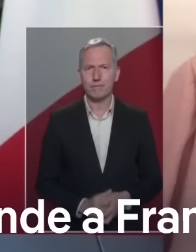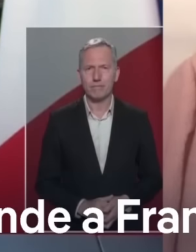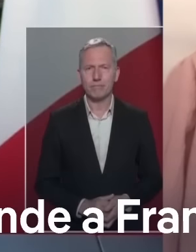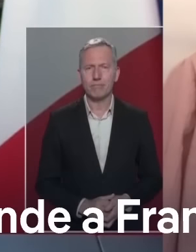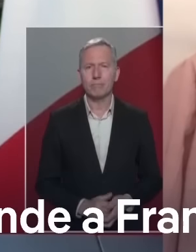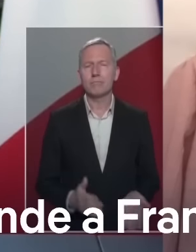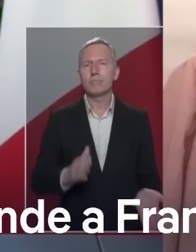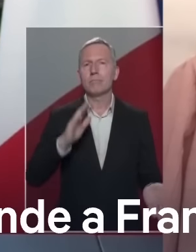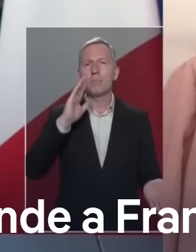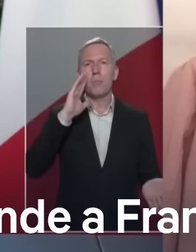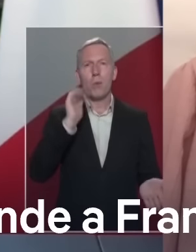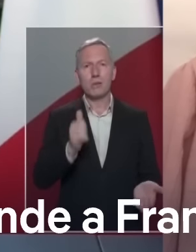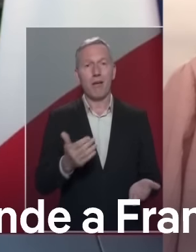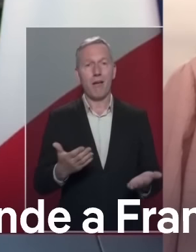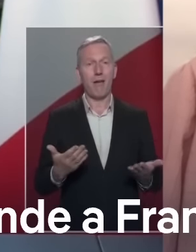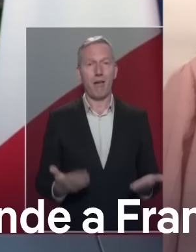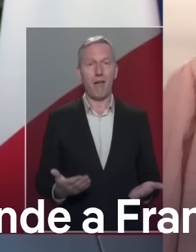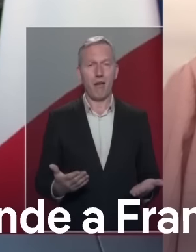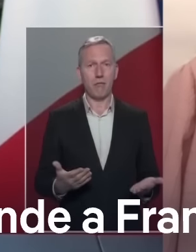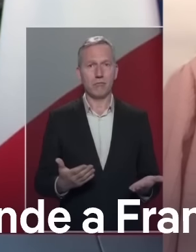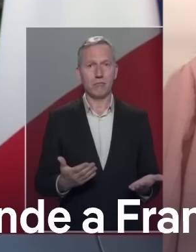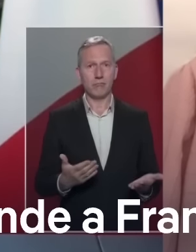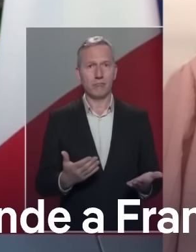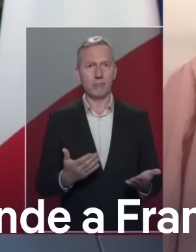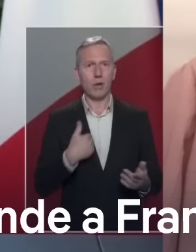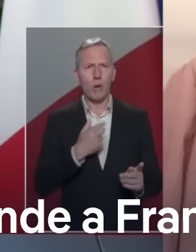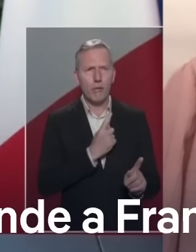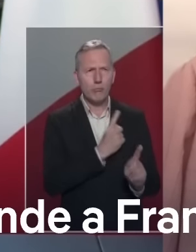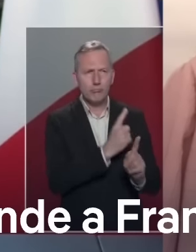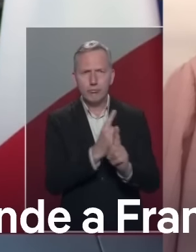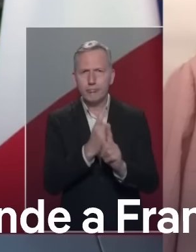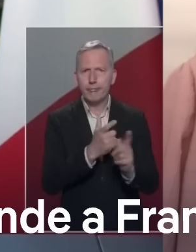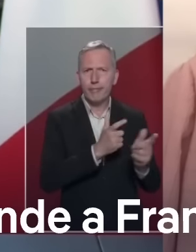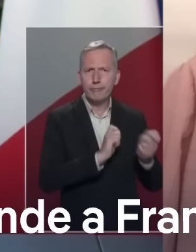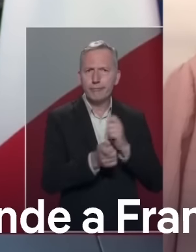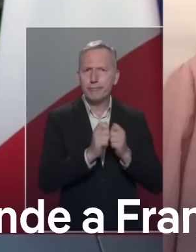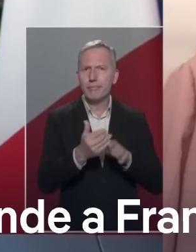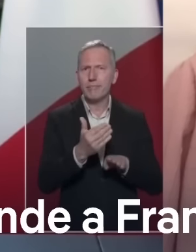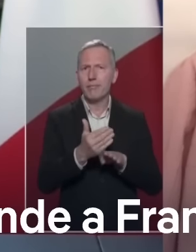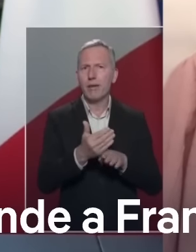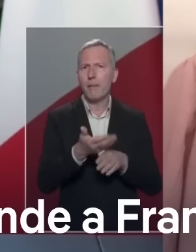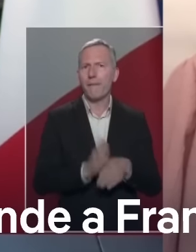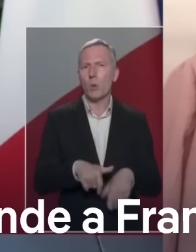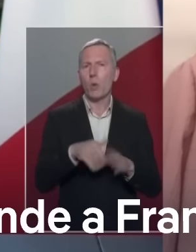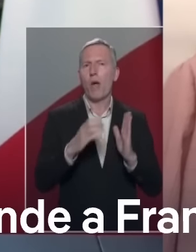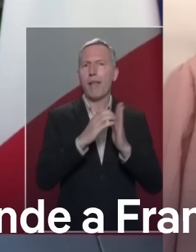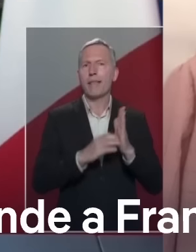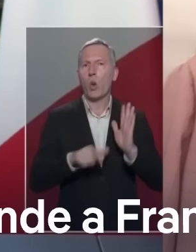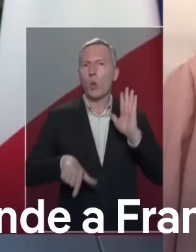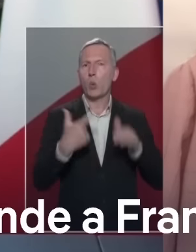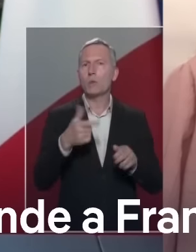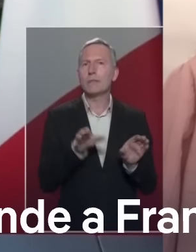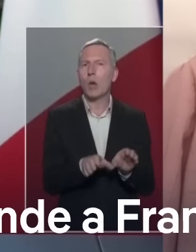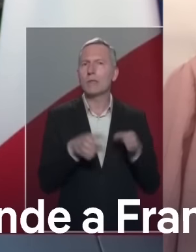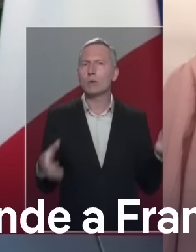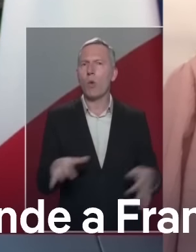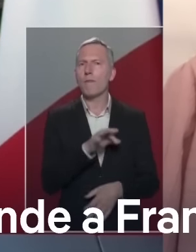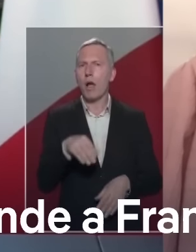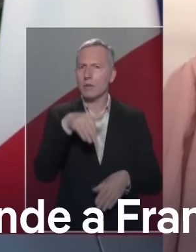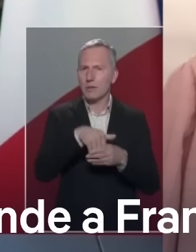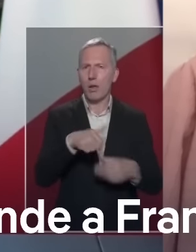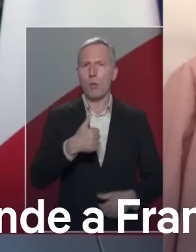ante esa derrota contundente que han tenido los partidos frente al Frente Nacional, a la extrema derecha. El 93% de los